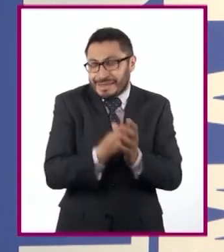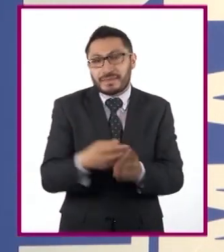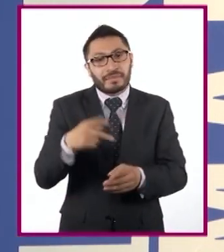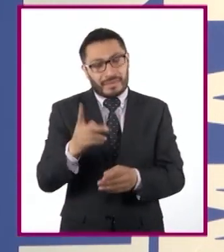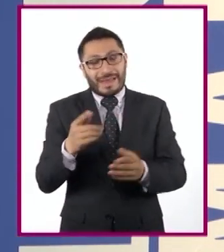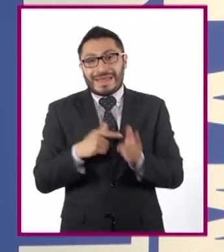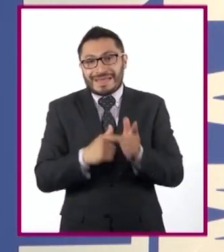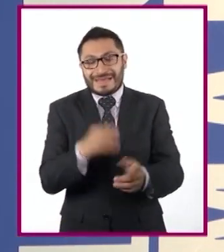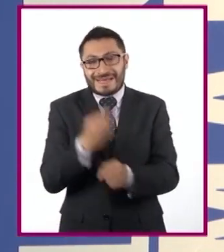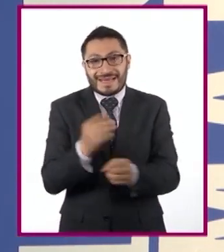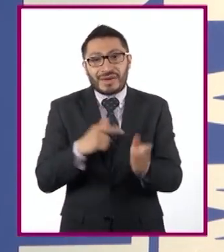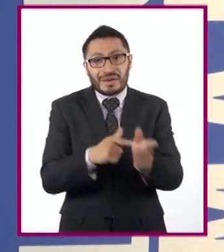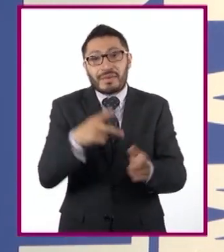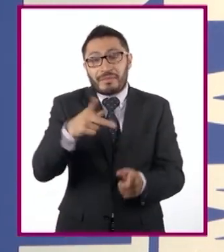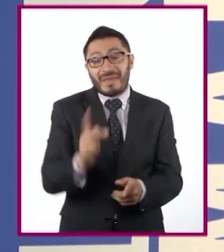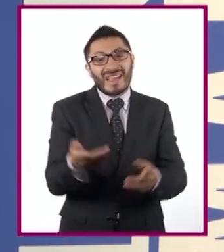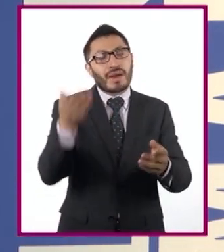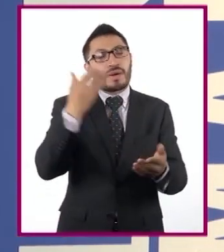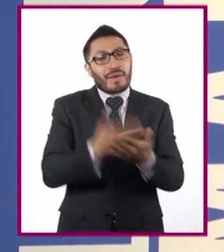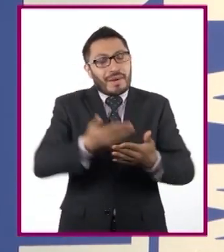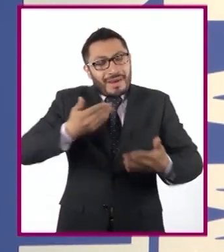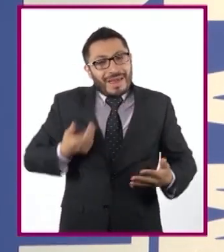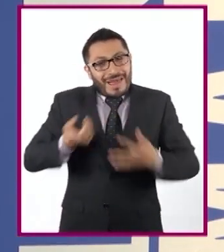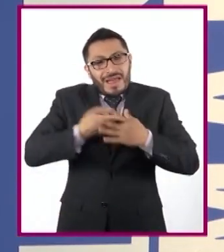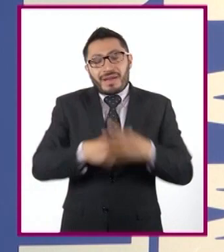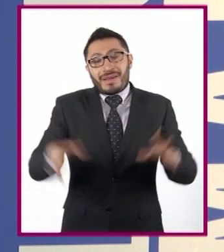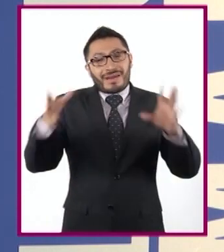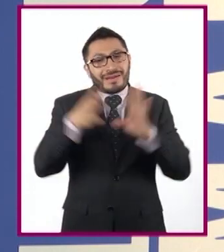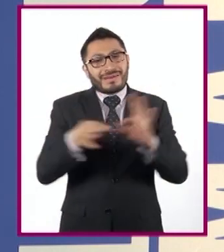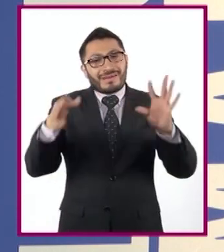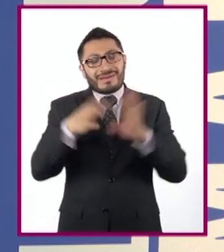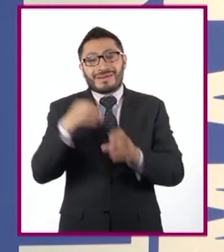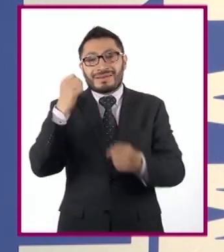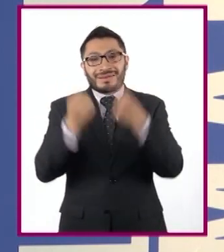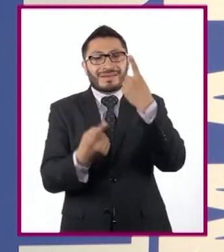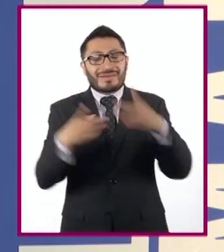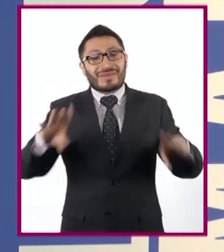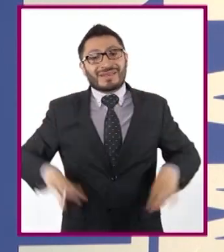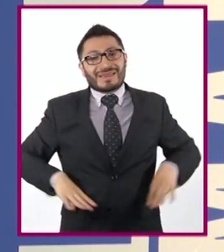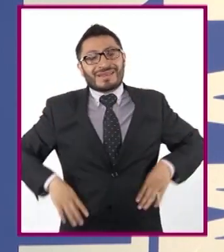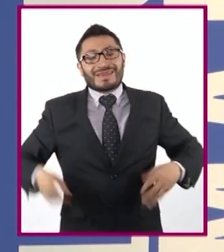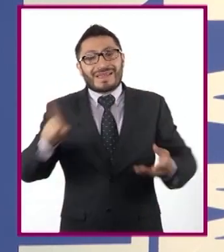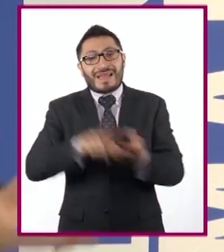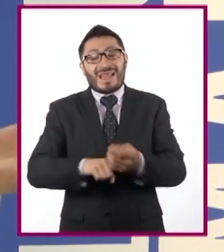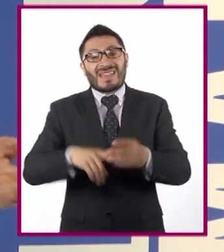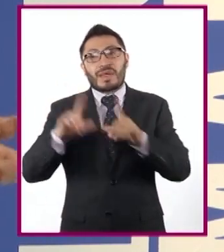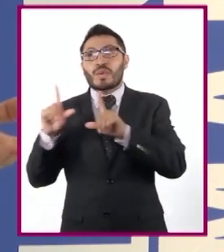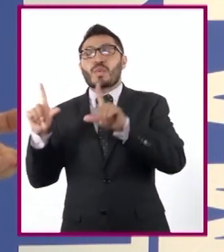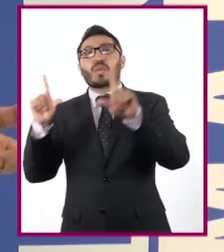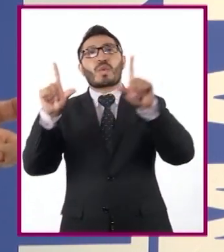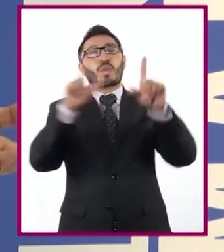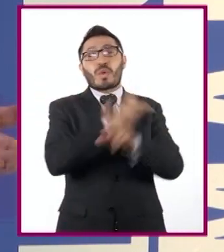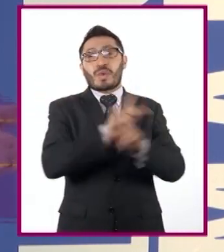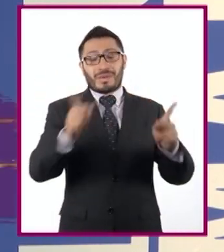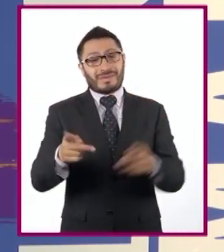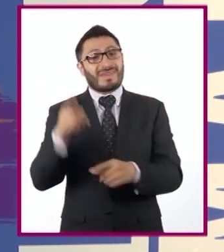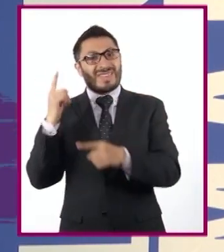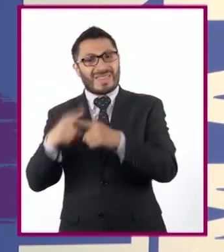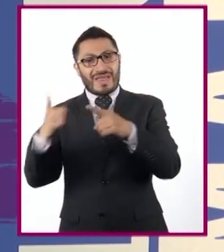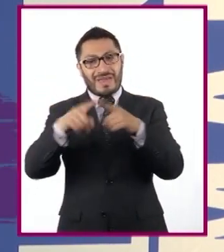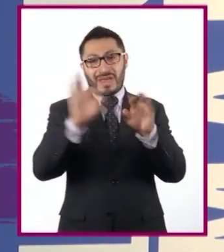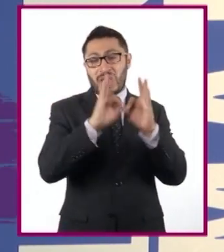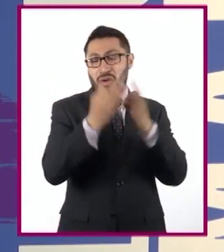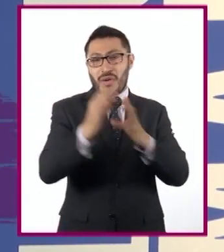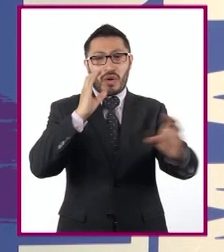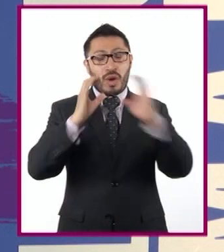y para esto describiremos algunos elementos básicos que contienen los anuncios publicitarios. En diversos medios de comunicación